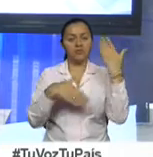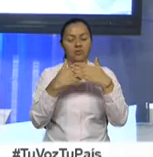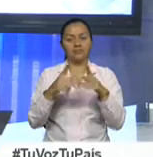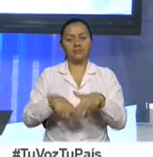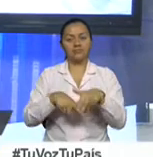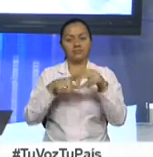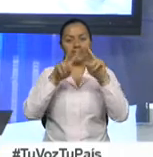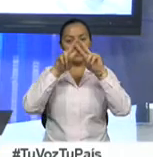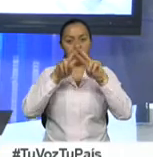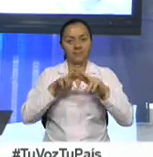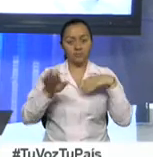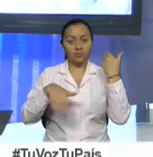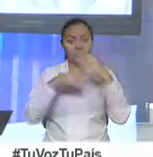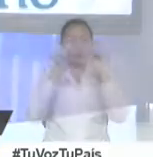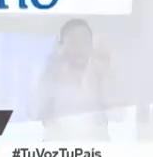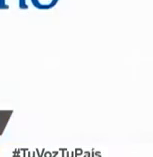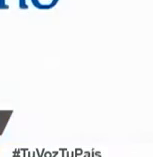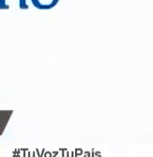con la revisión de los titulares.